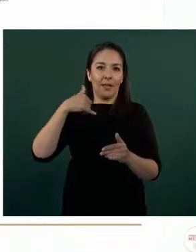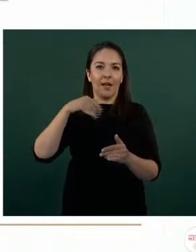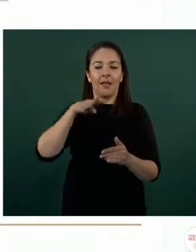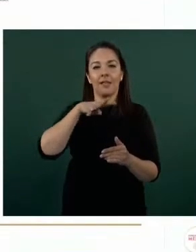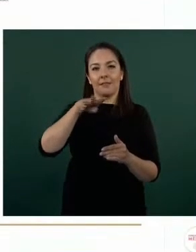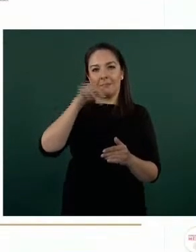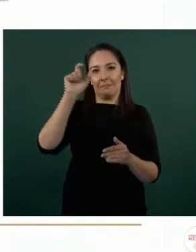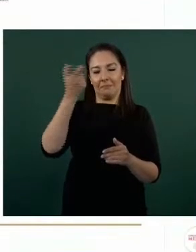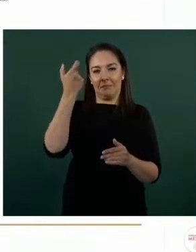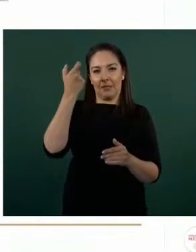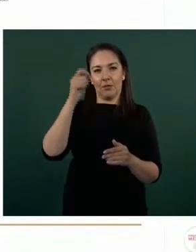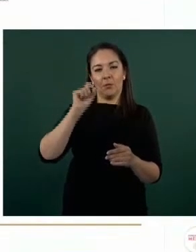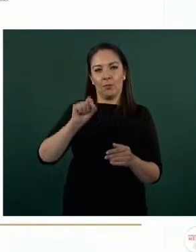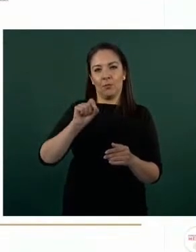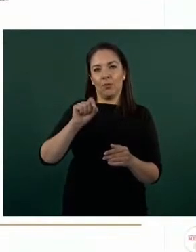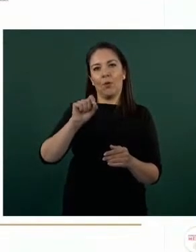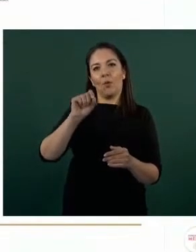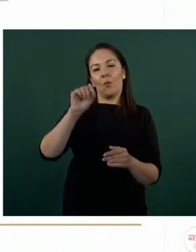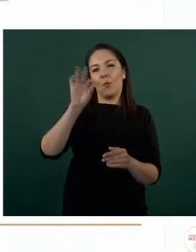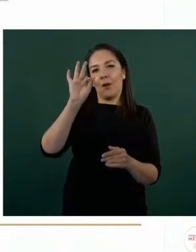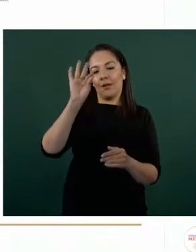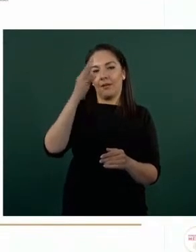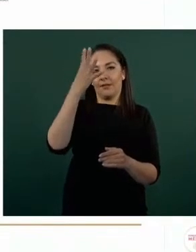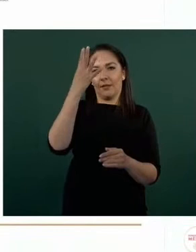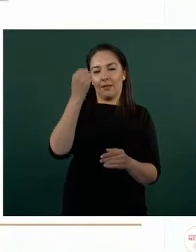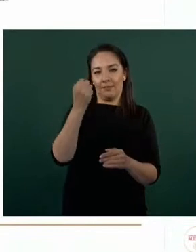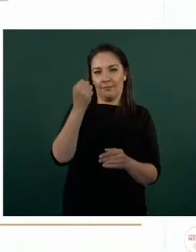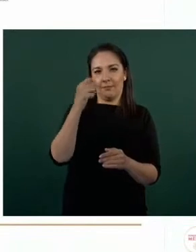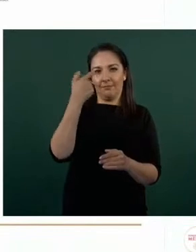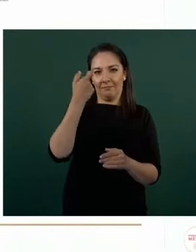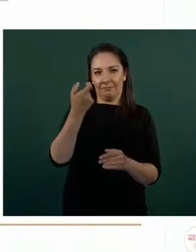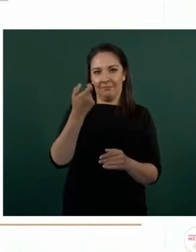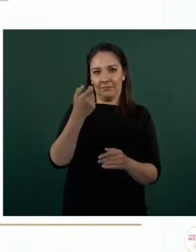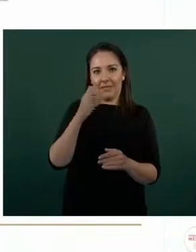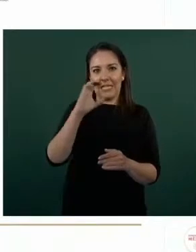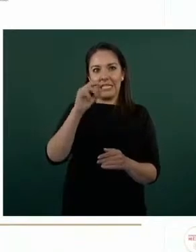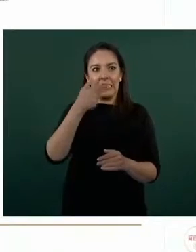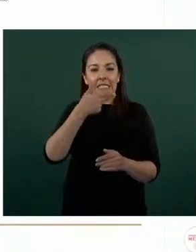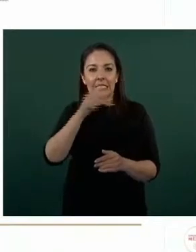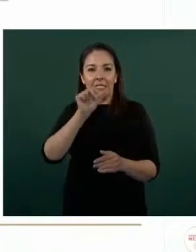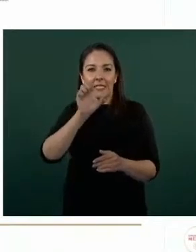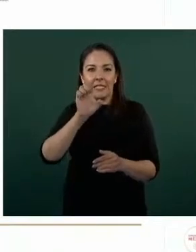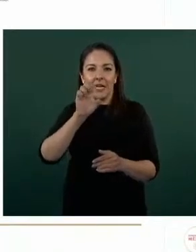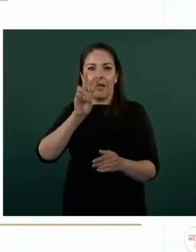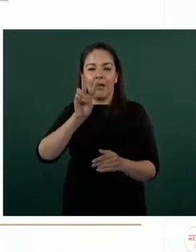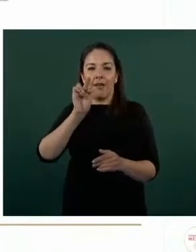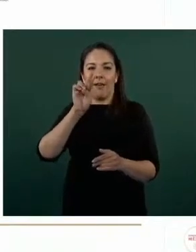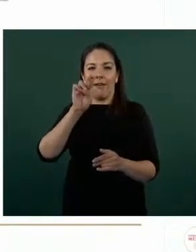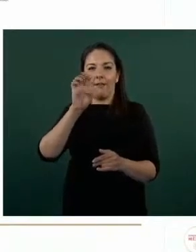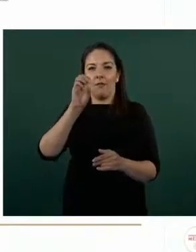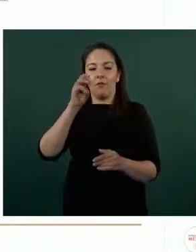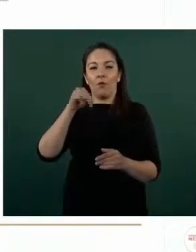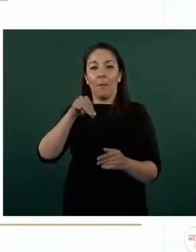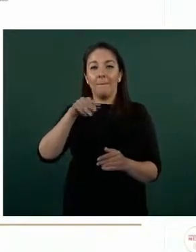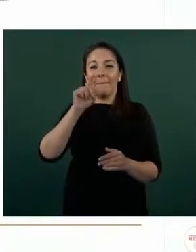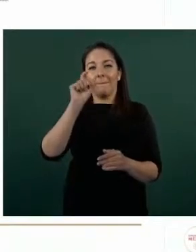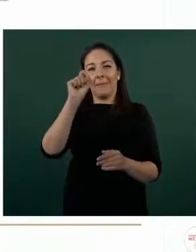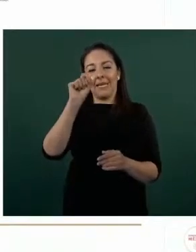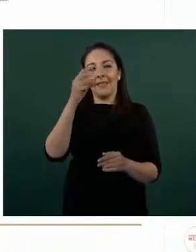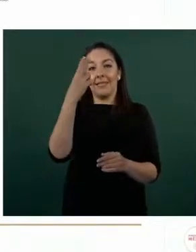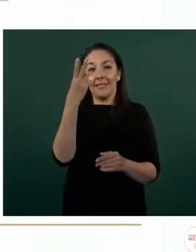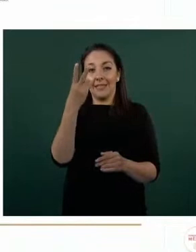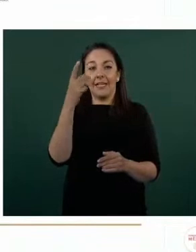49 centavos por litro. Chevron, la más cara, con el margen más alto en premium, 23 pesos